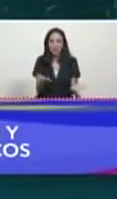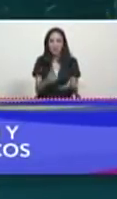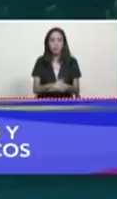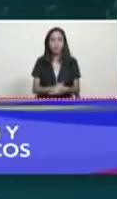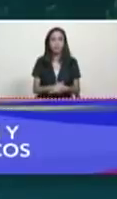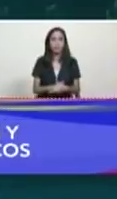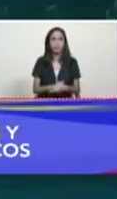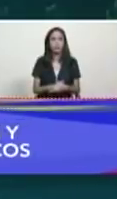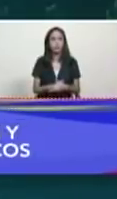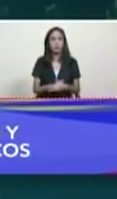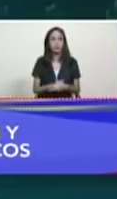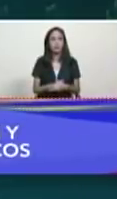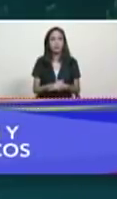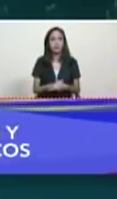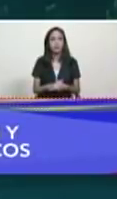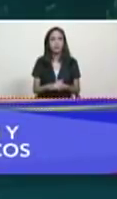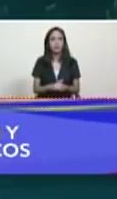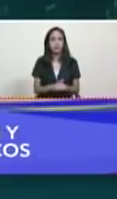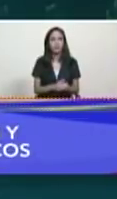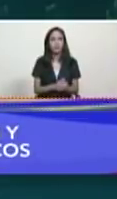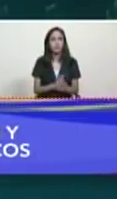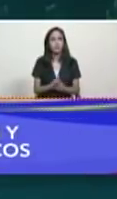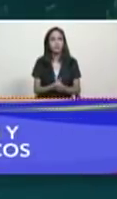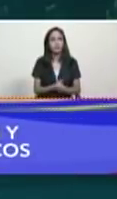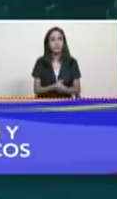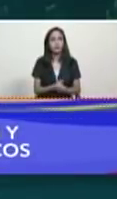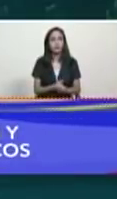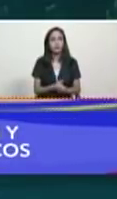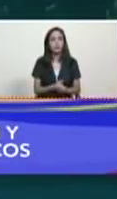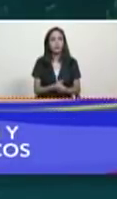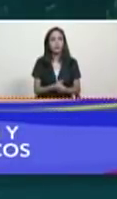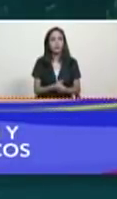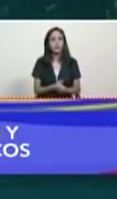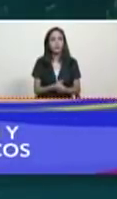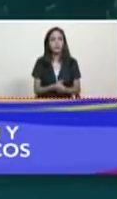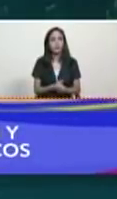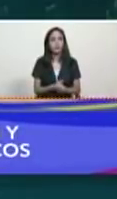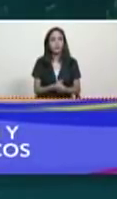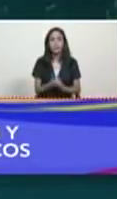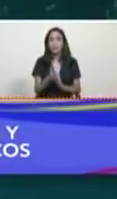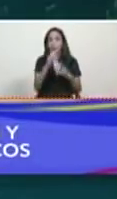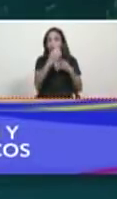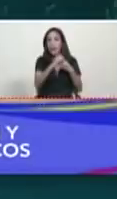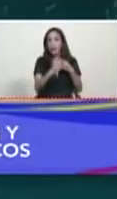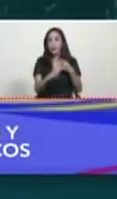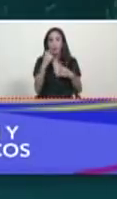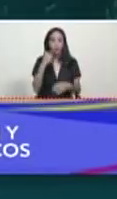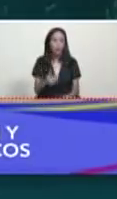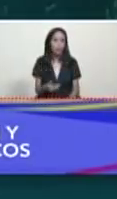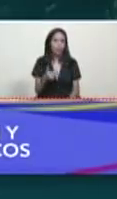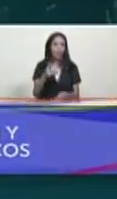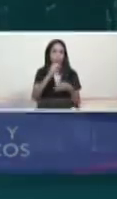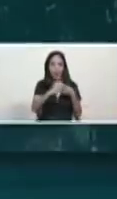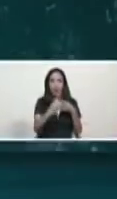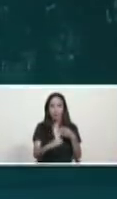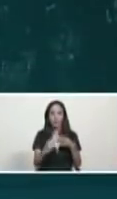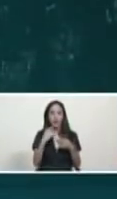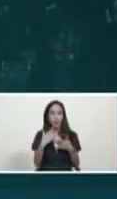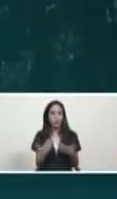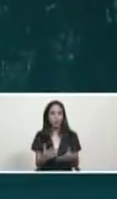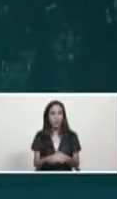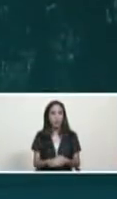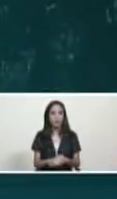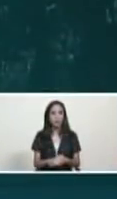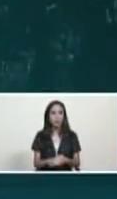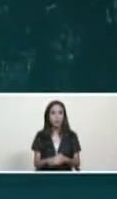la estrategia Marca País. ¿Sí? Un elemento fundamental tiene que ver también